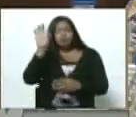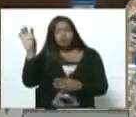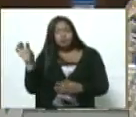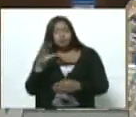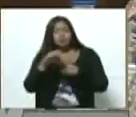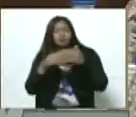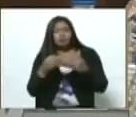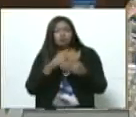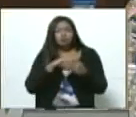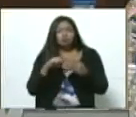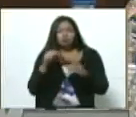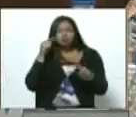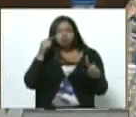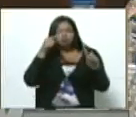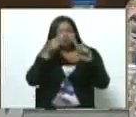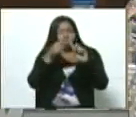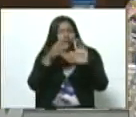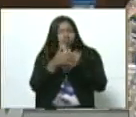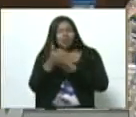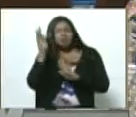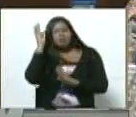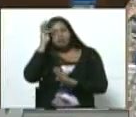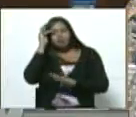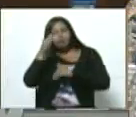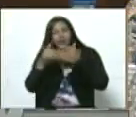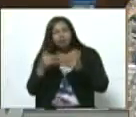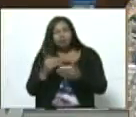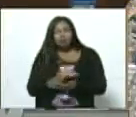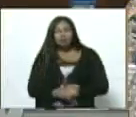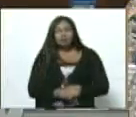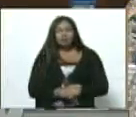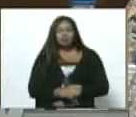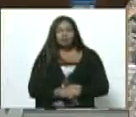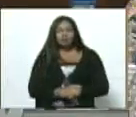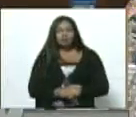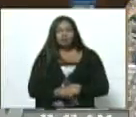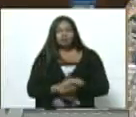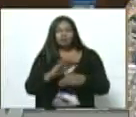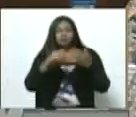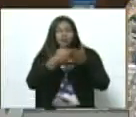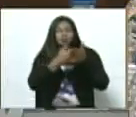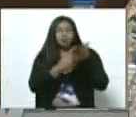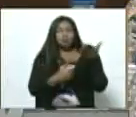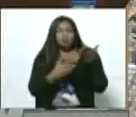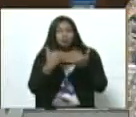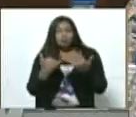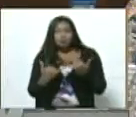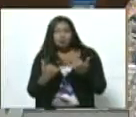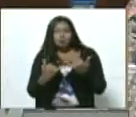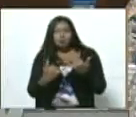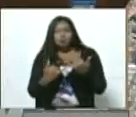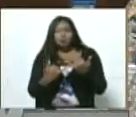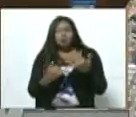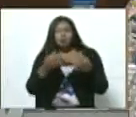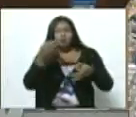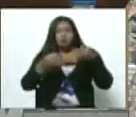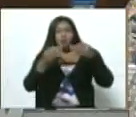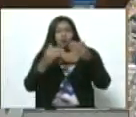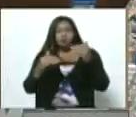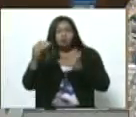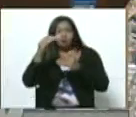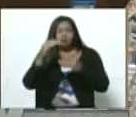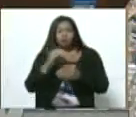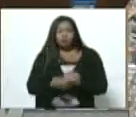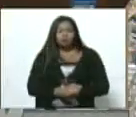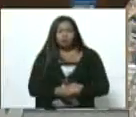República quien designa al fiscal general de la República o propone miembros para el Tribunal Supremo de